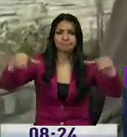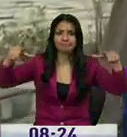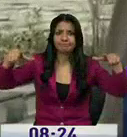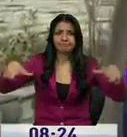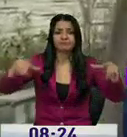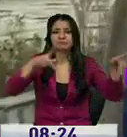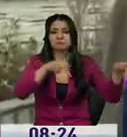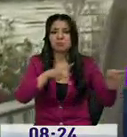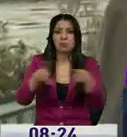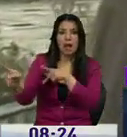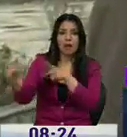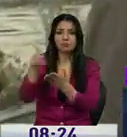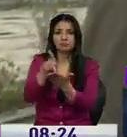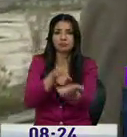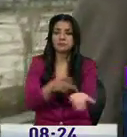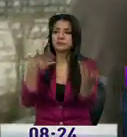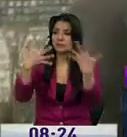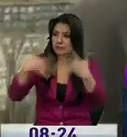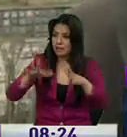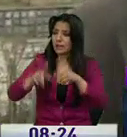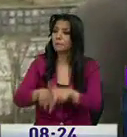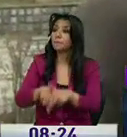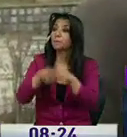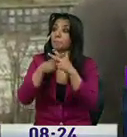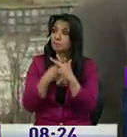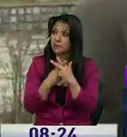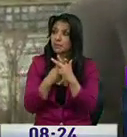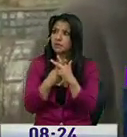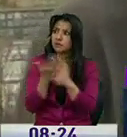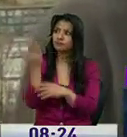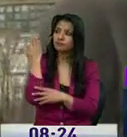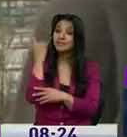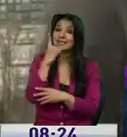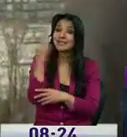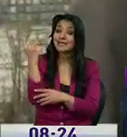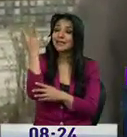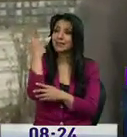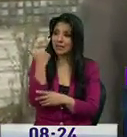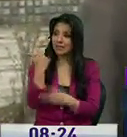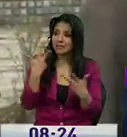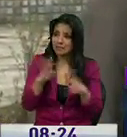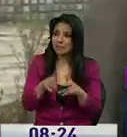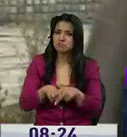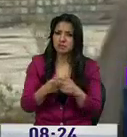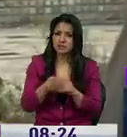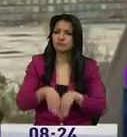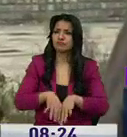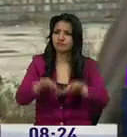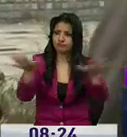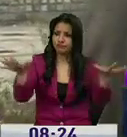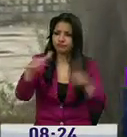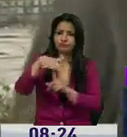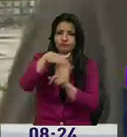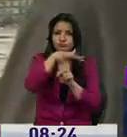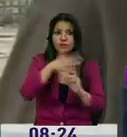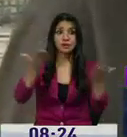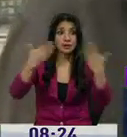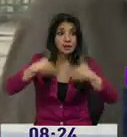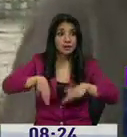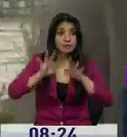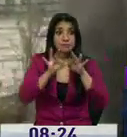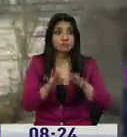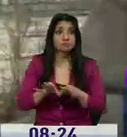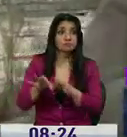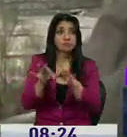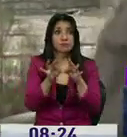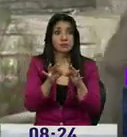plan, tenemos un programa. Hemos comenzado, como te digo, hace 100 días. Llegaremos a terminar con el